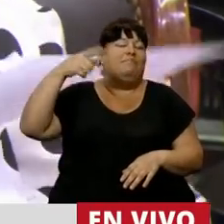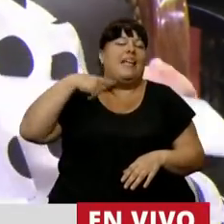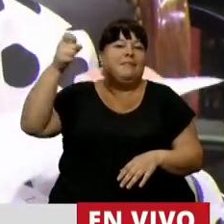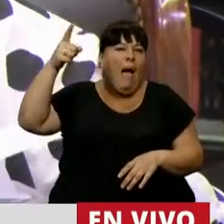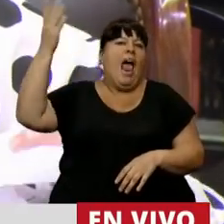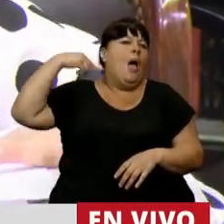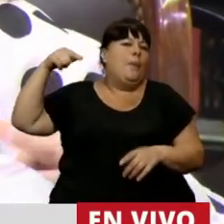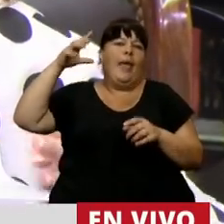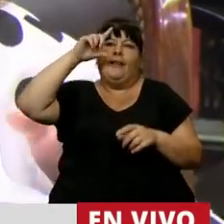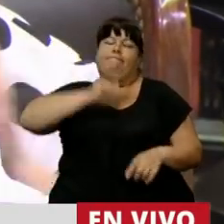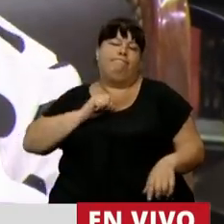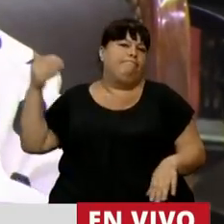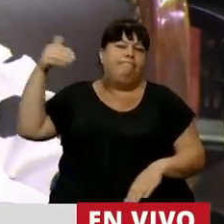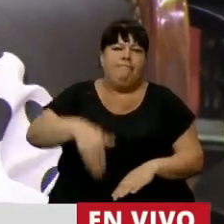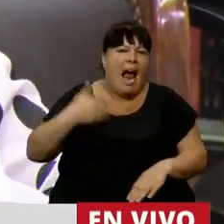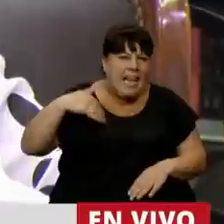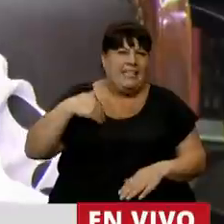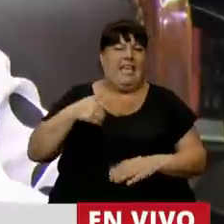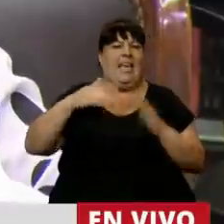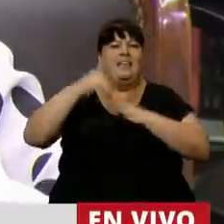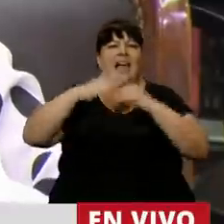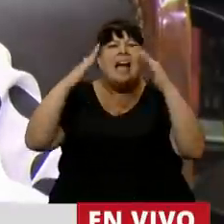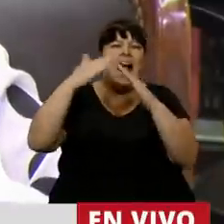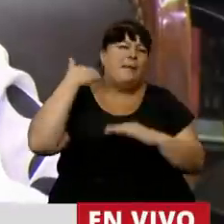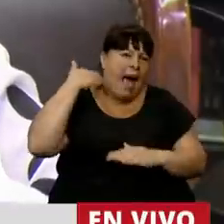una mano atrás y otra adelante. Hicieron una casa